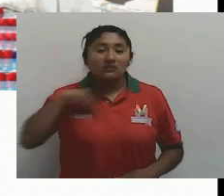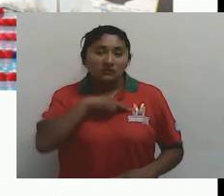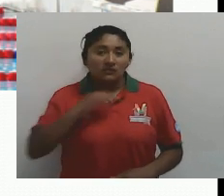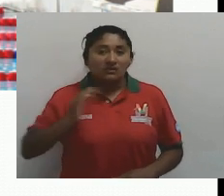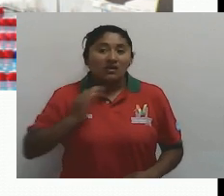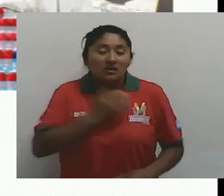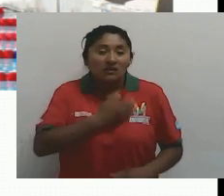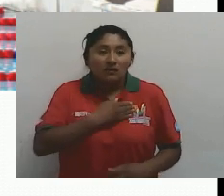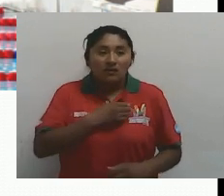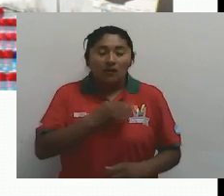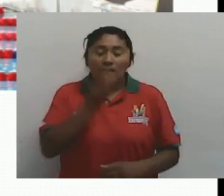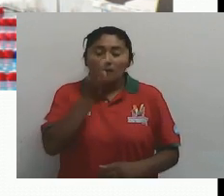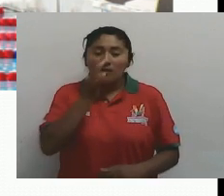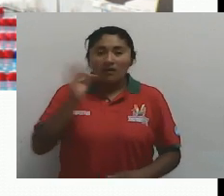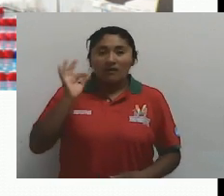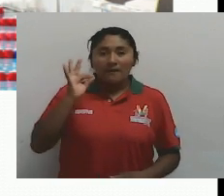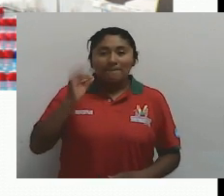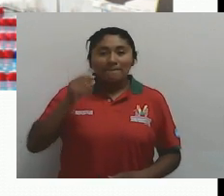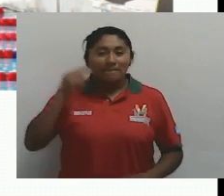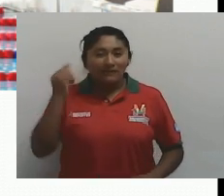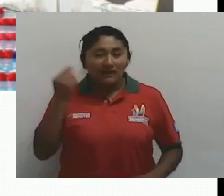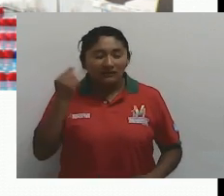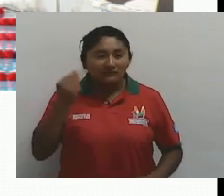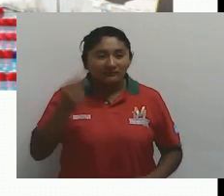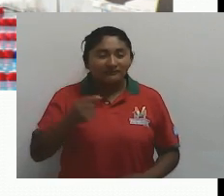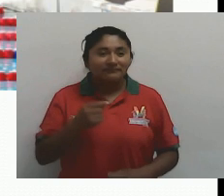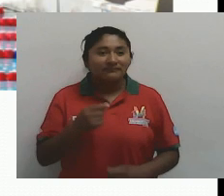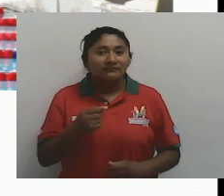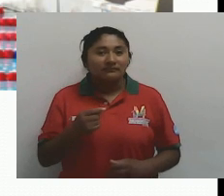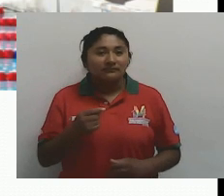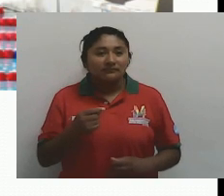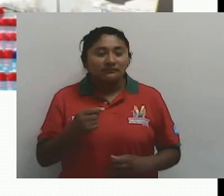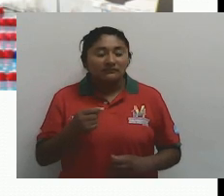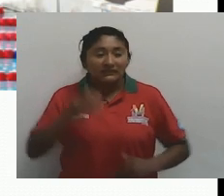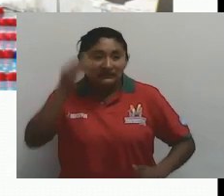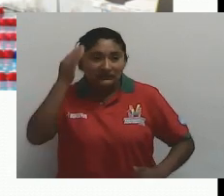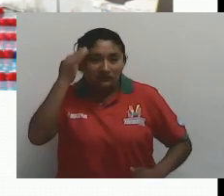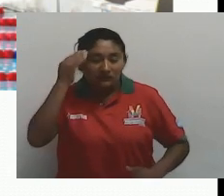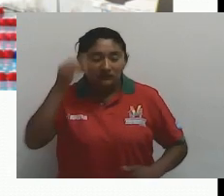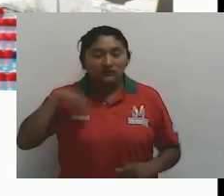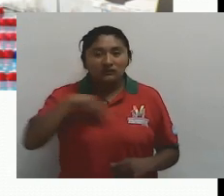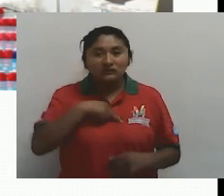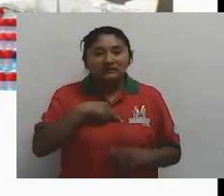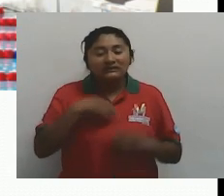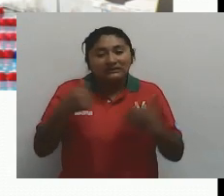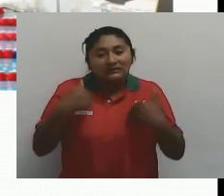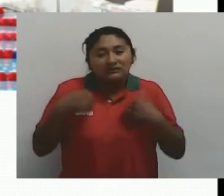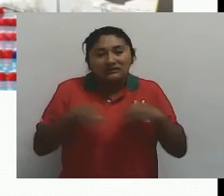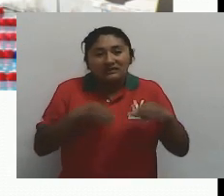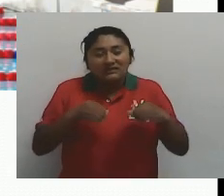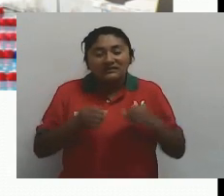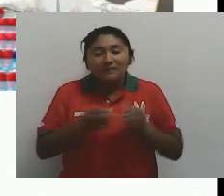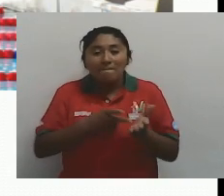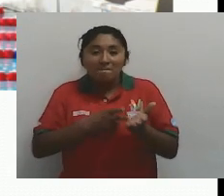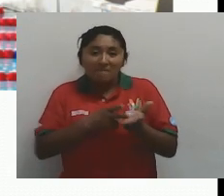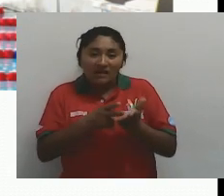algo, que nuestra obligación como árbitro es de cumplir y hacer cumplir lo que es nuestro reglamento.